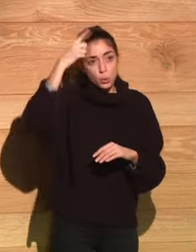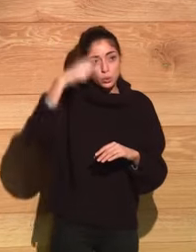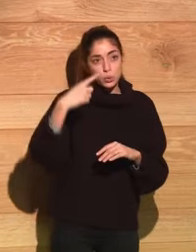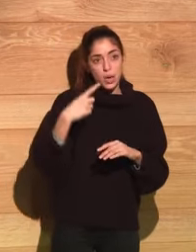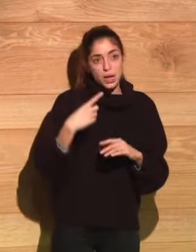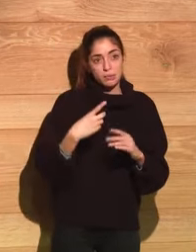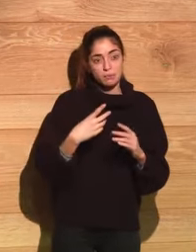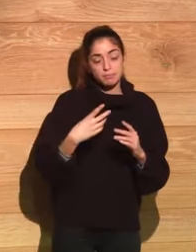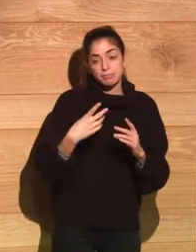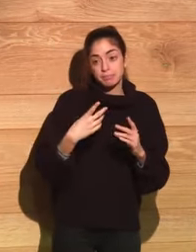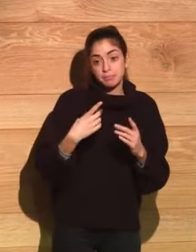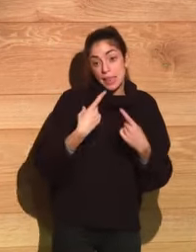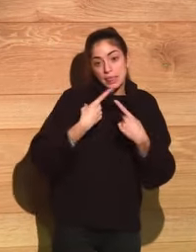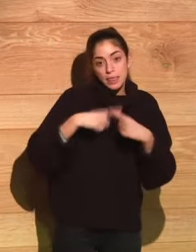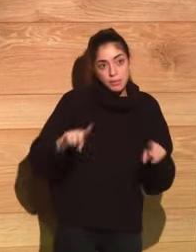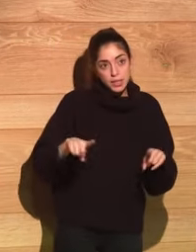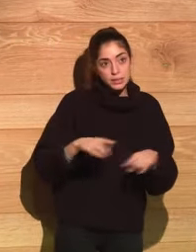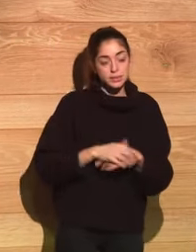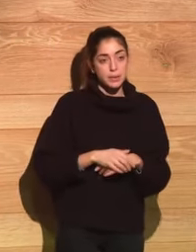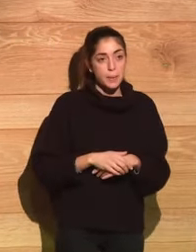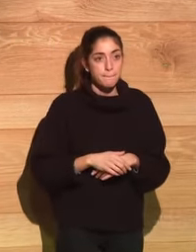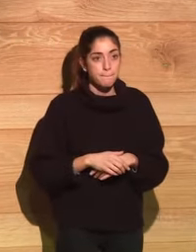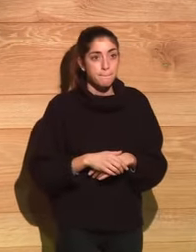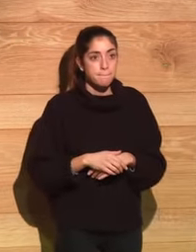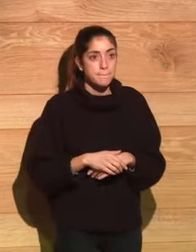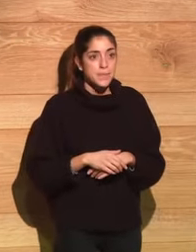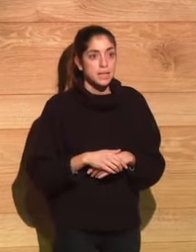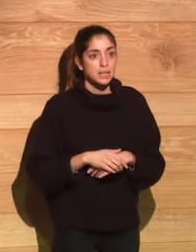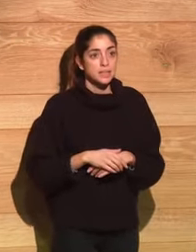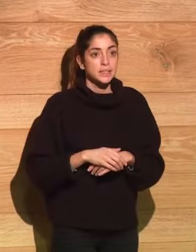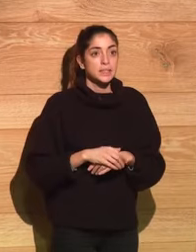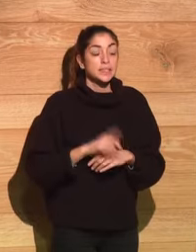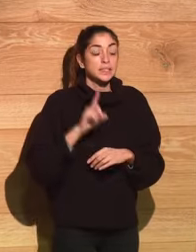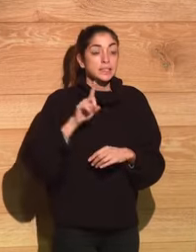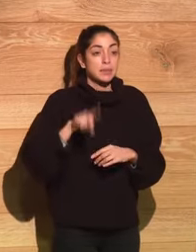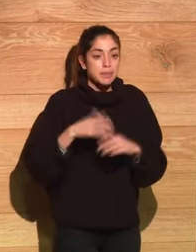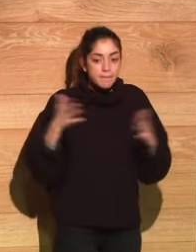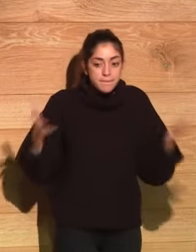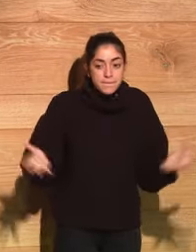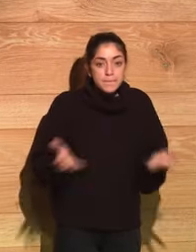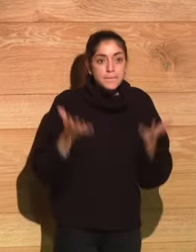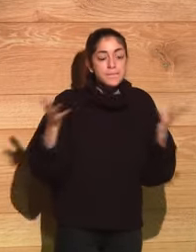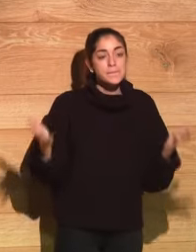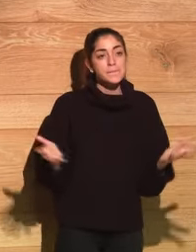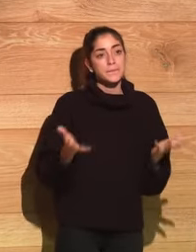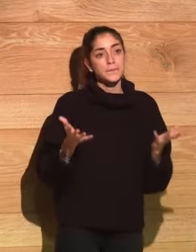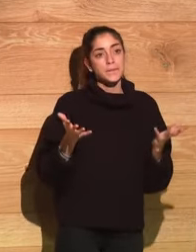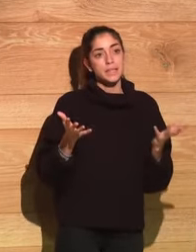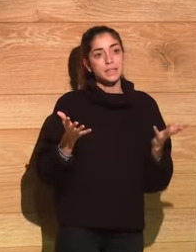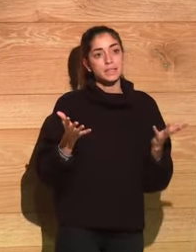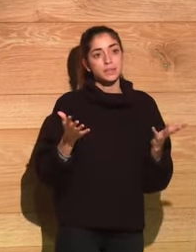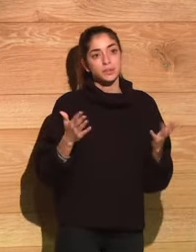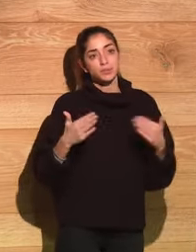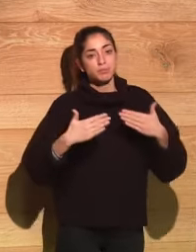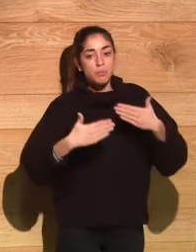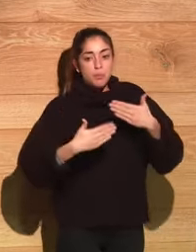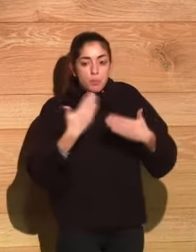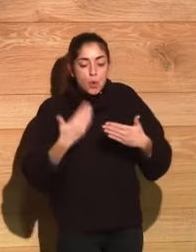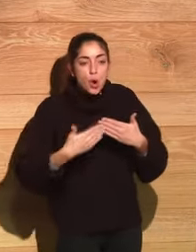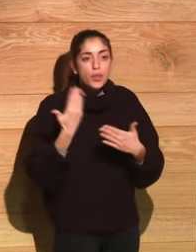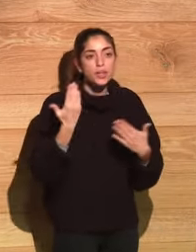cosa. Y siempre, digamos, empujados por los oleajes de las modas,